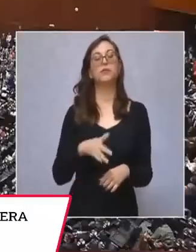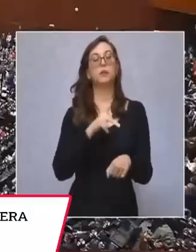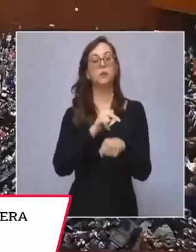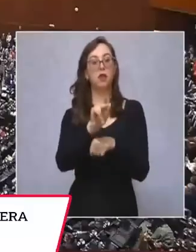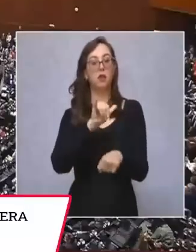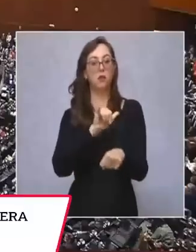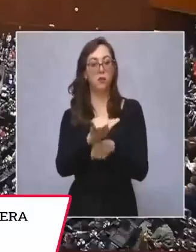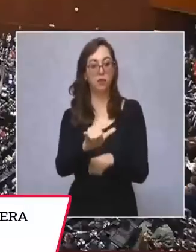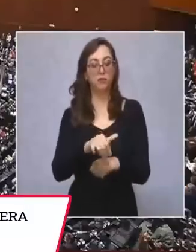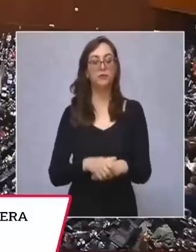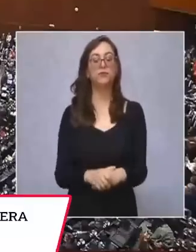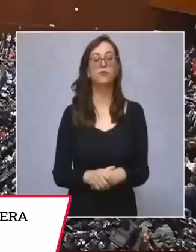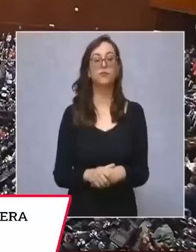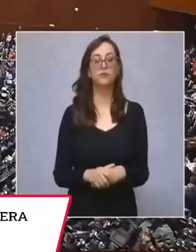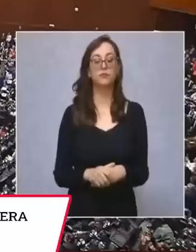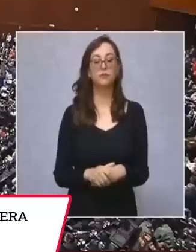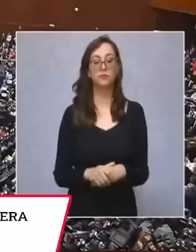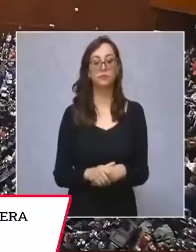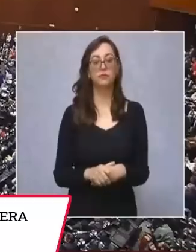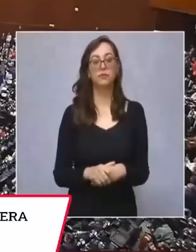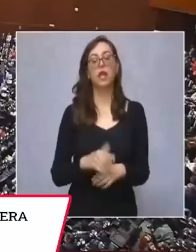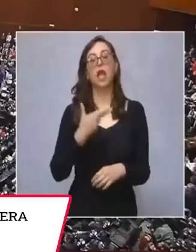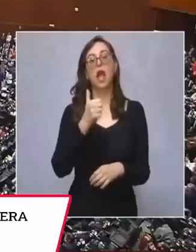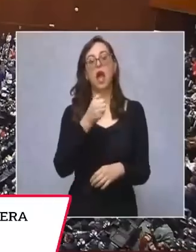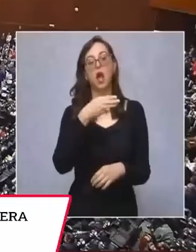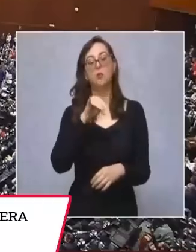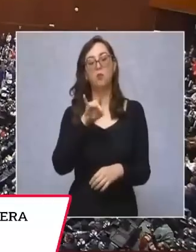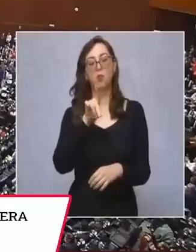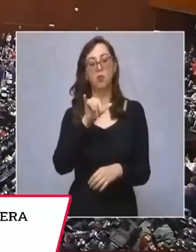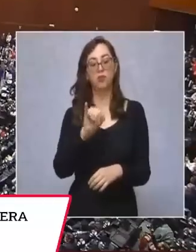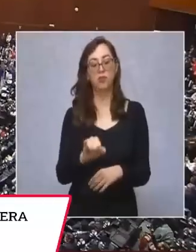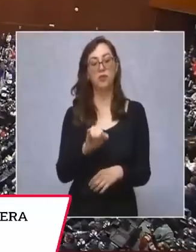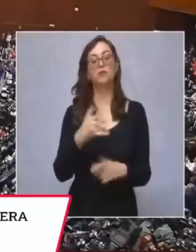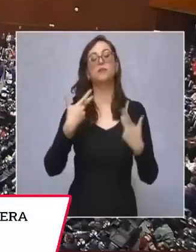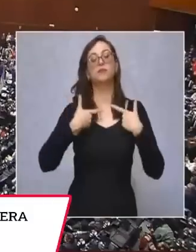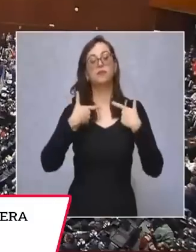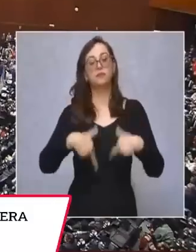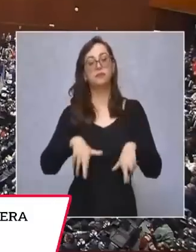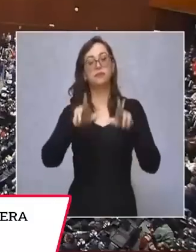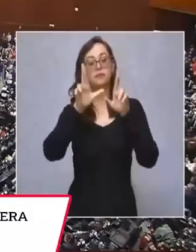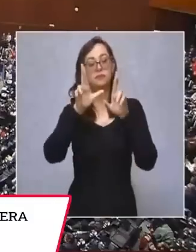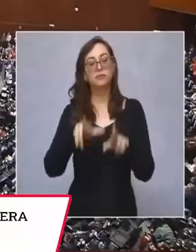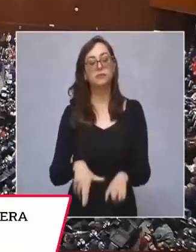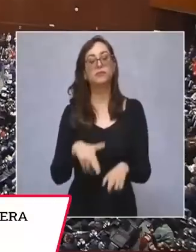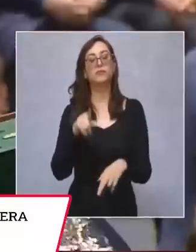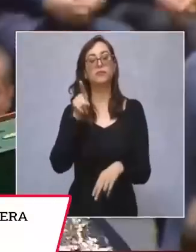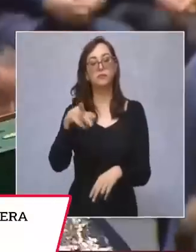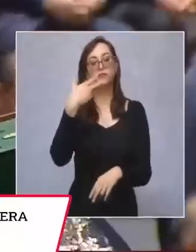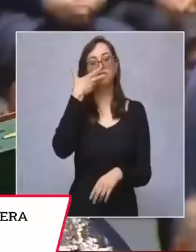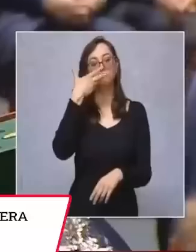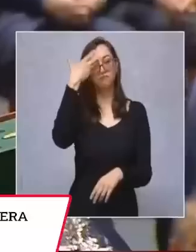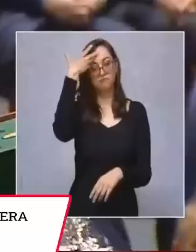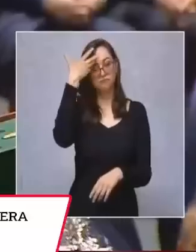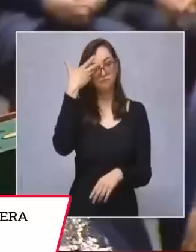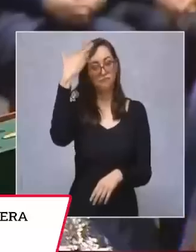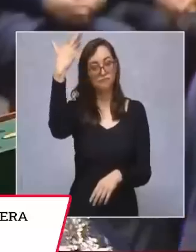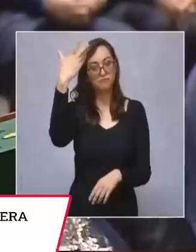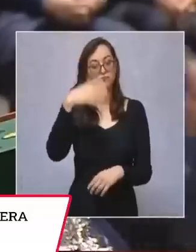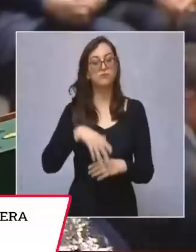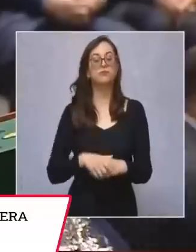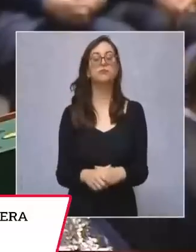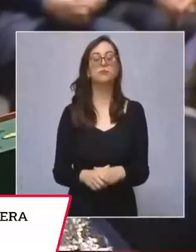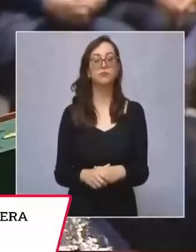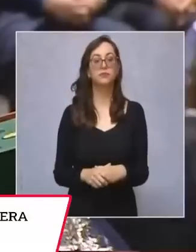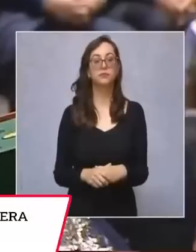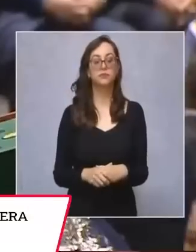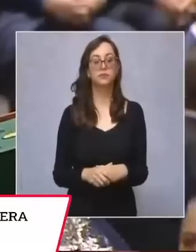me parecen fundamentales en este discurso. Primer discurso de la presidenta constitucional es: no habrá cabida para